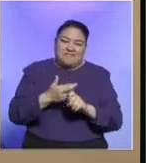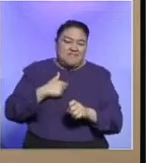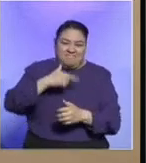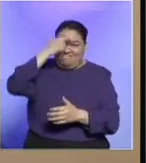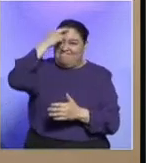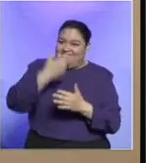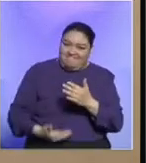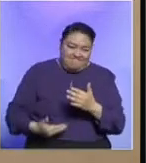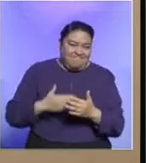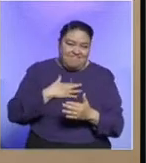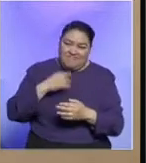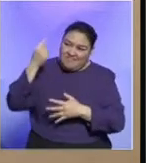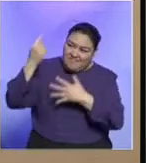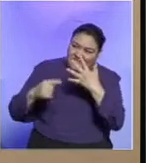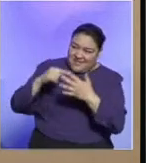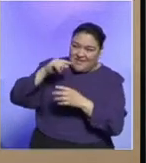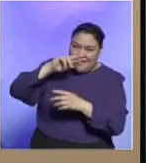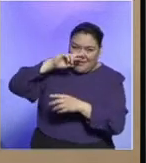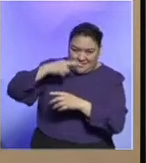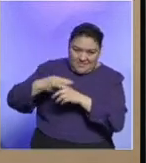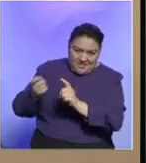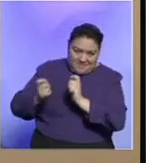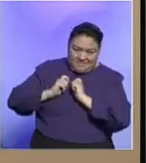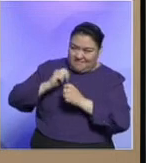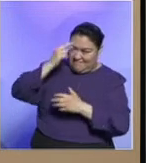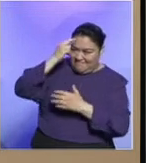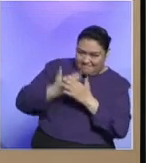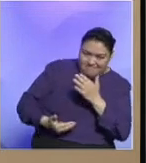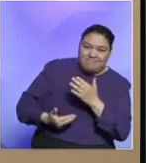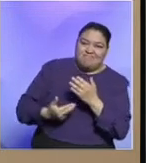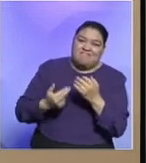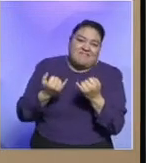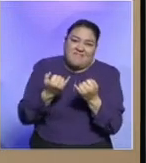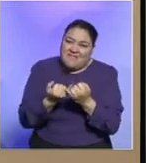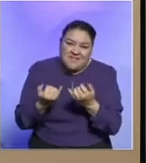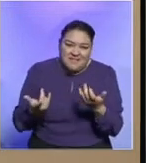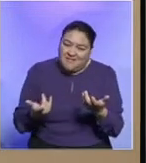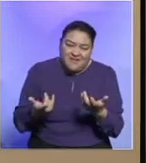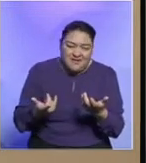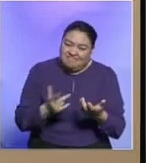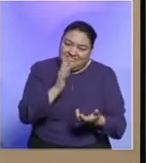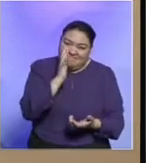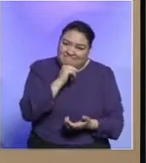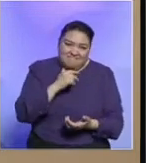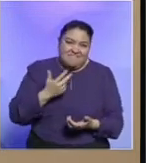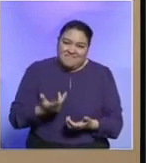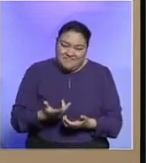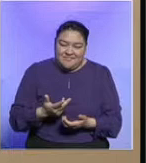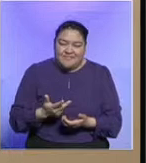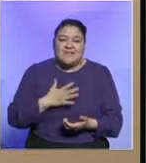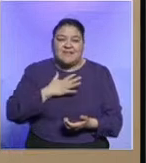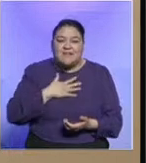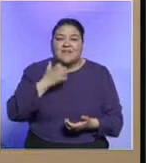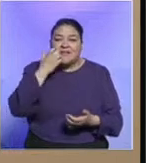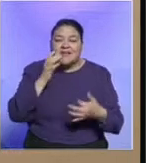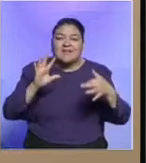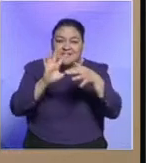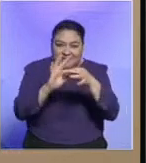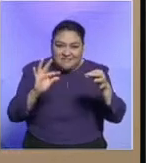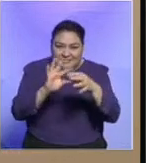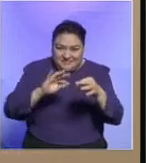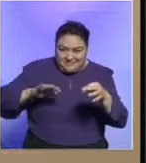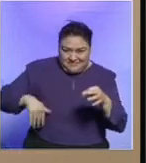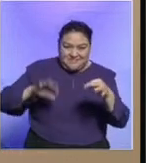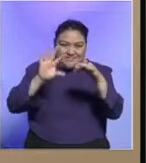al incumplir lo que está mandatado en la Constitución. Y también quiero destacar lo que ya también